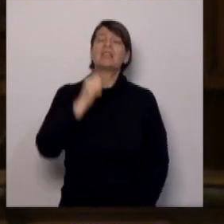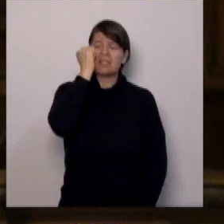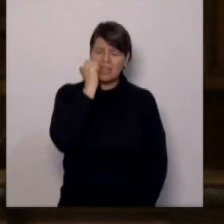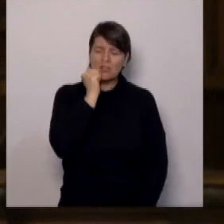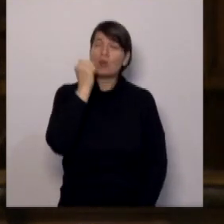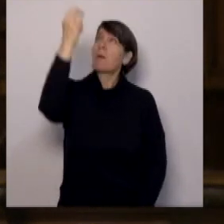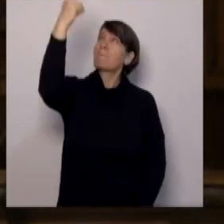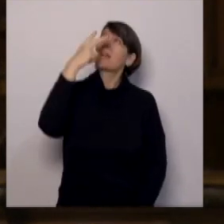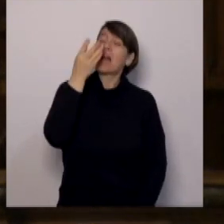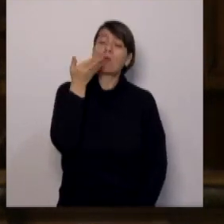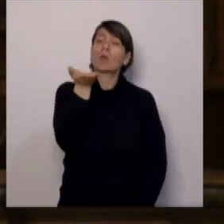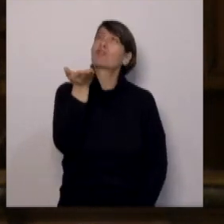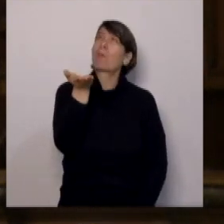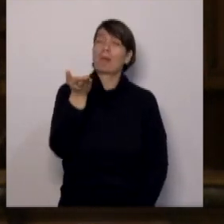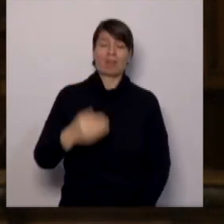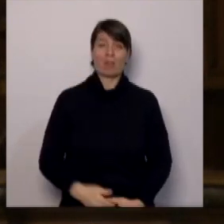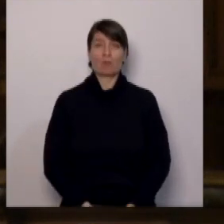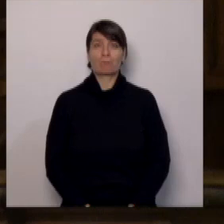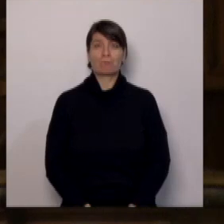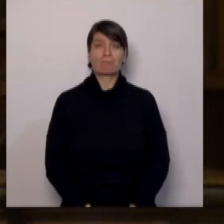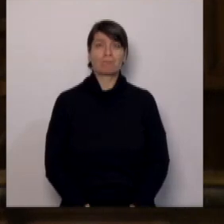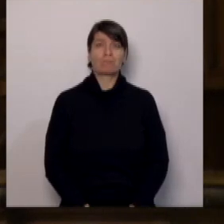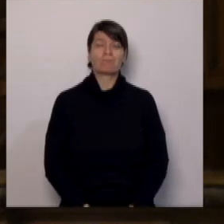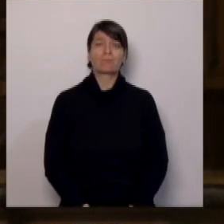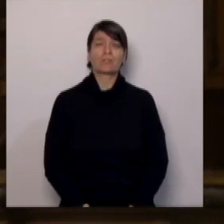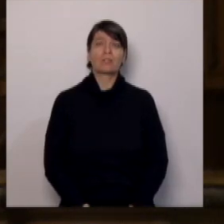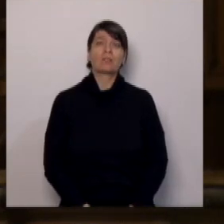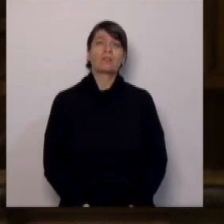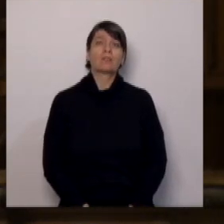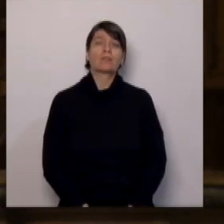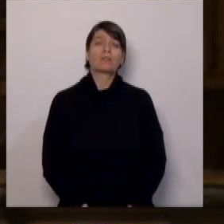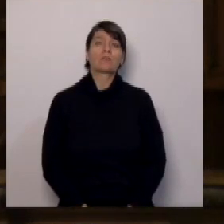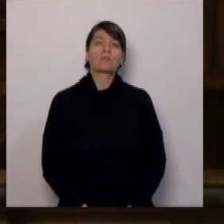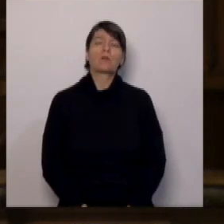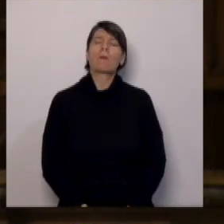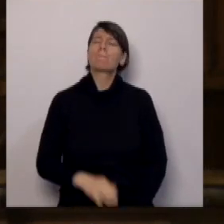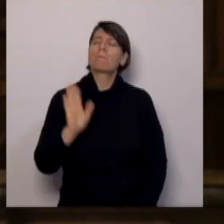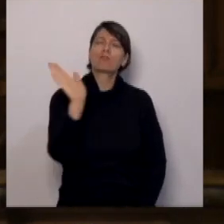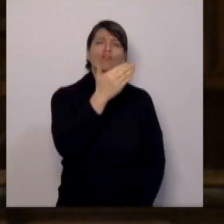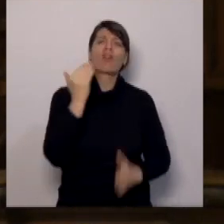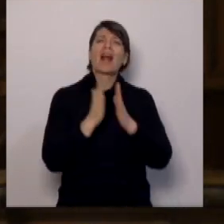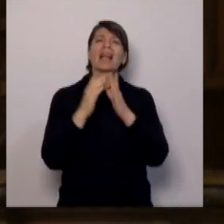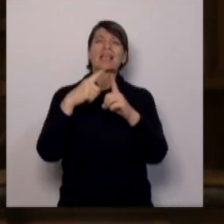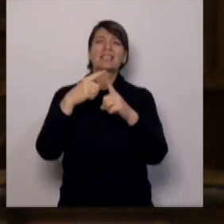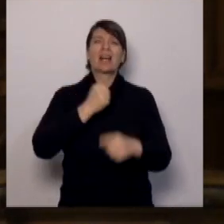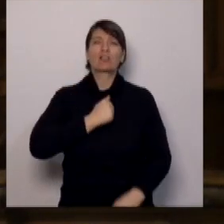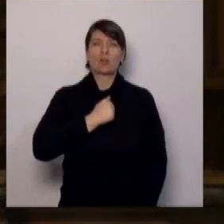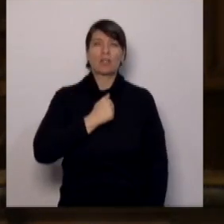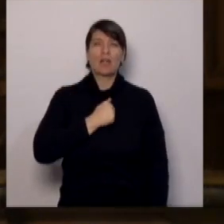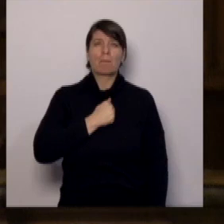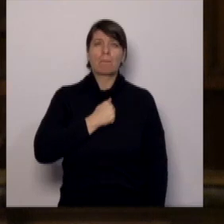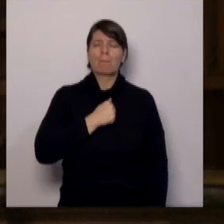súplica. Señor, atiende nuestra súplica. Por toda la